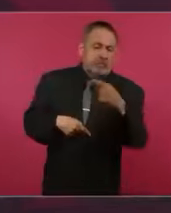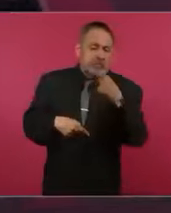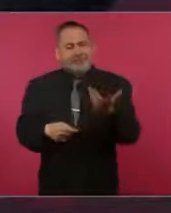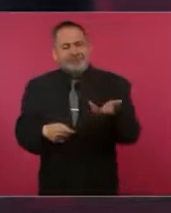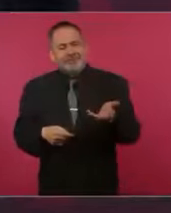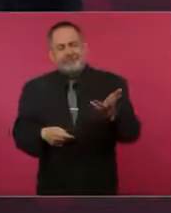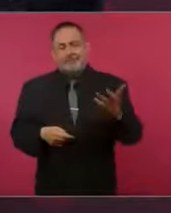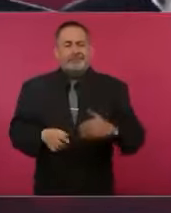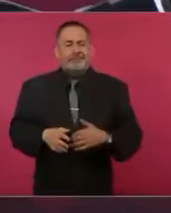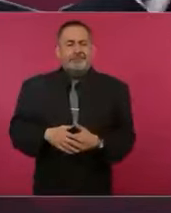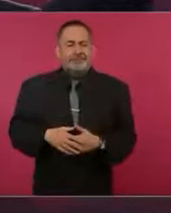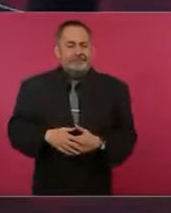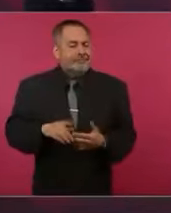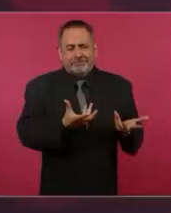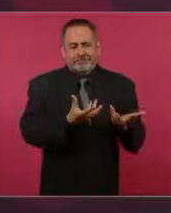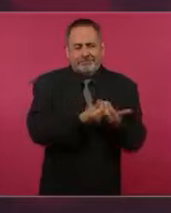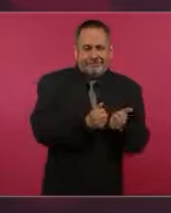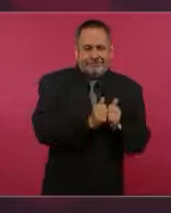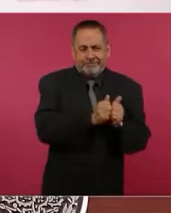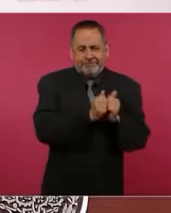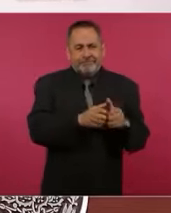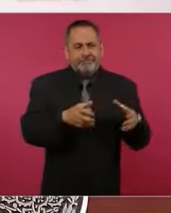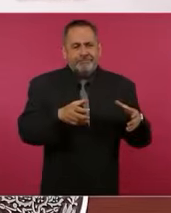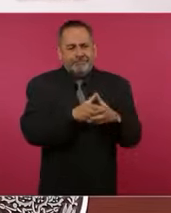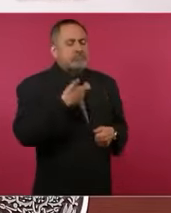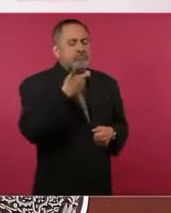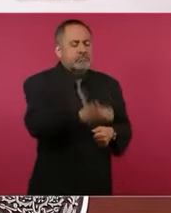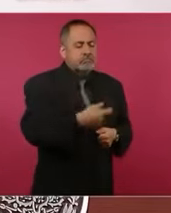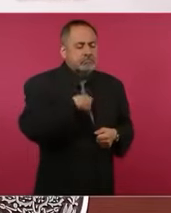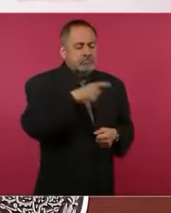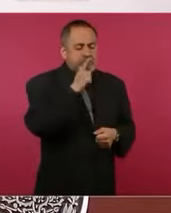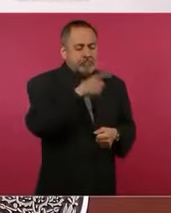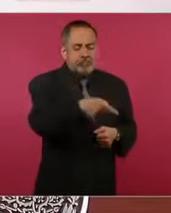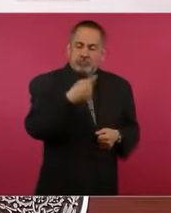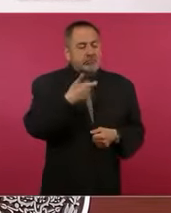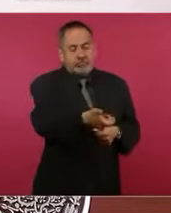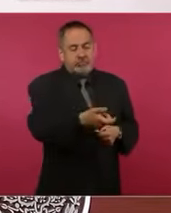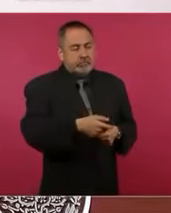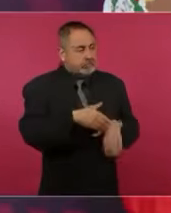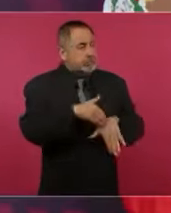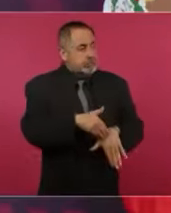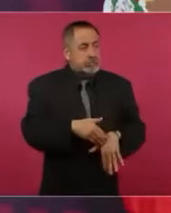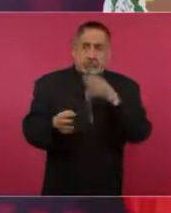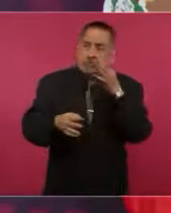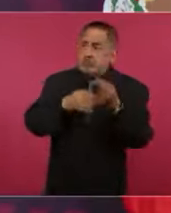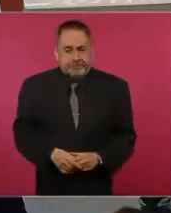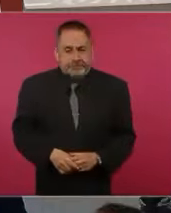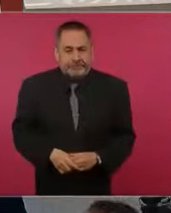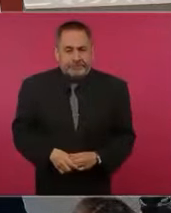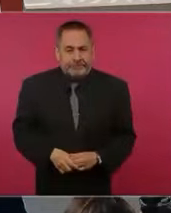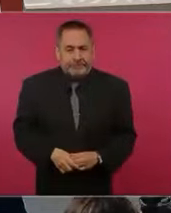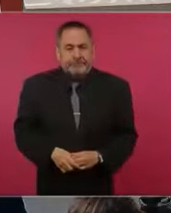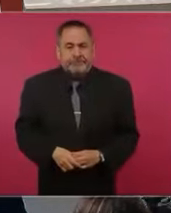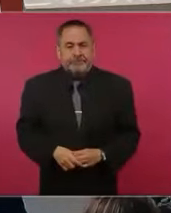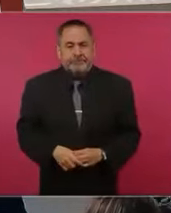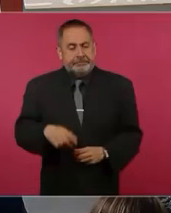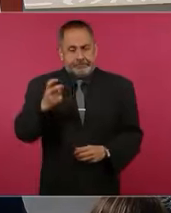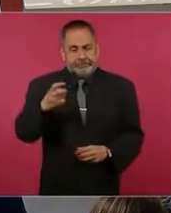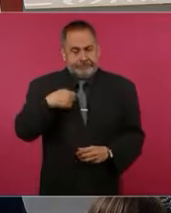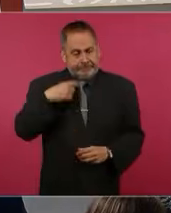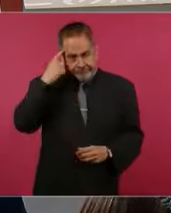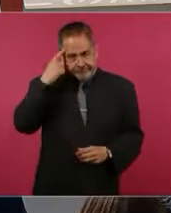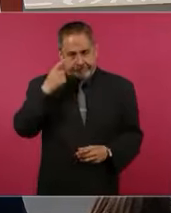o pertenecen o están al servicio de la oligarquía, como los intelectuales. Entonces,